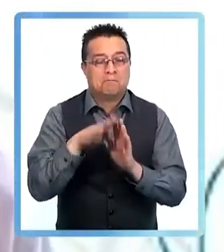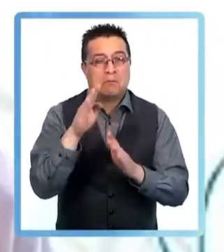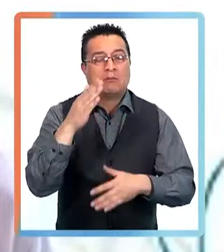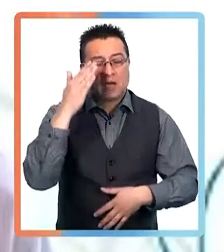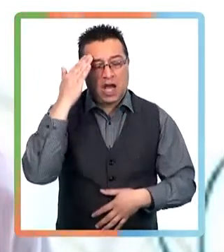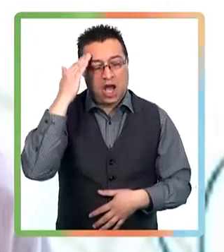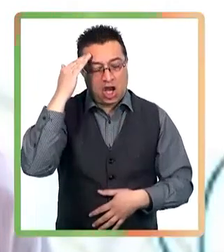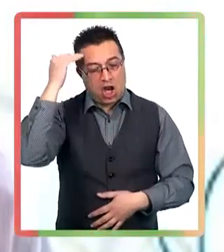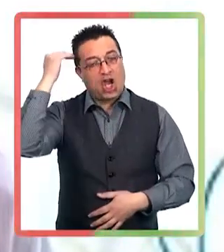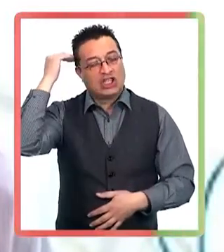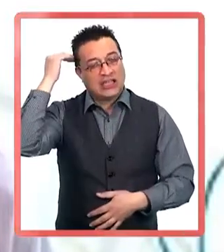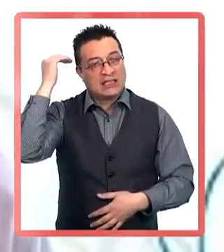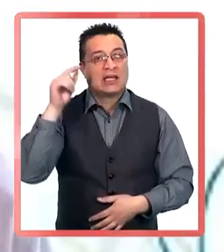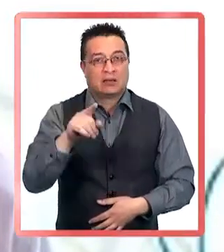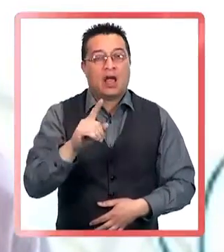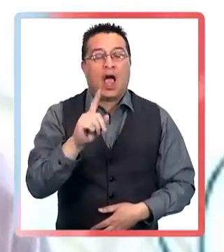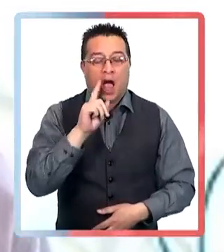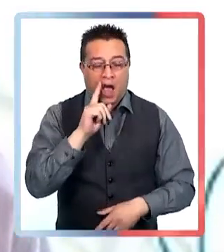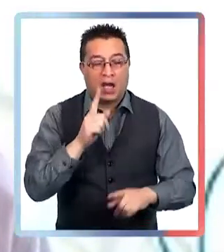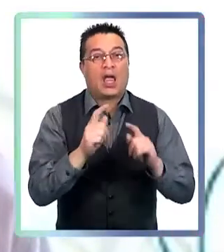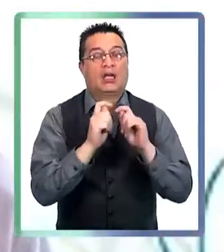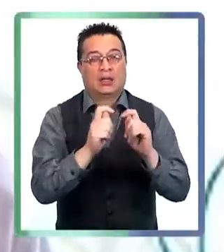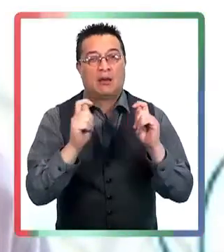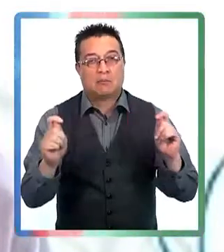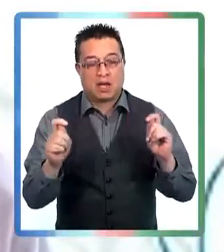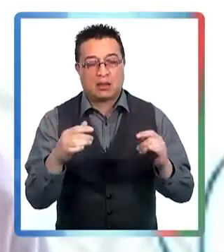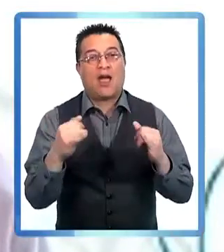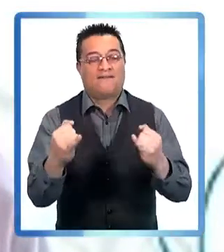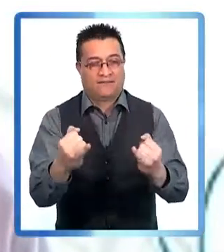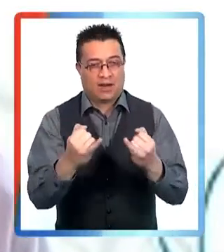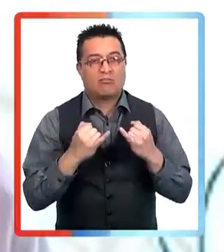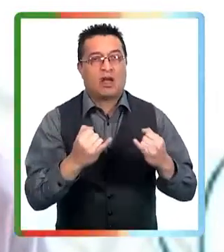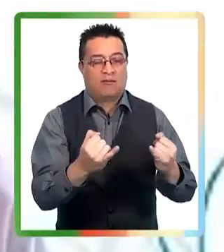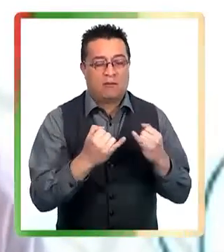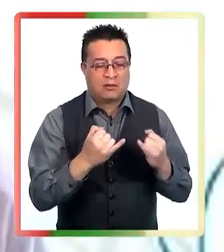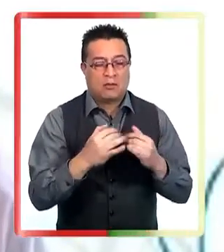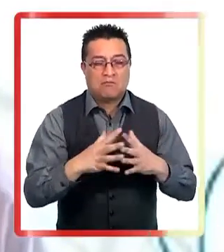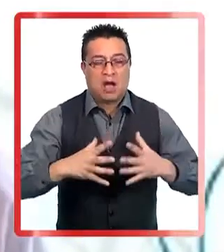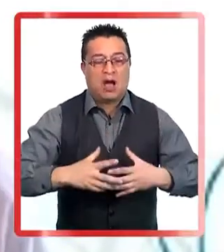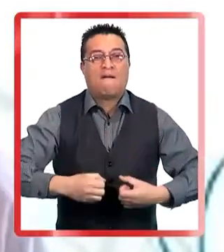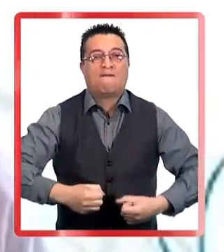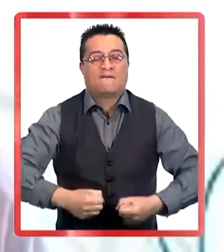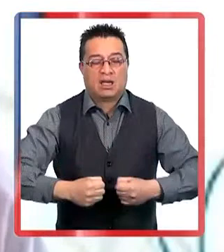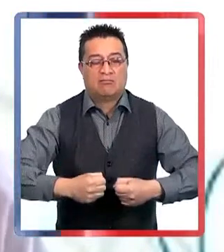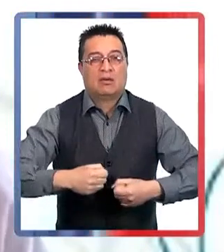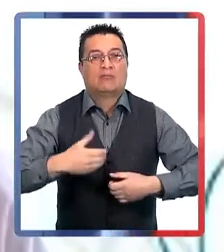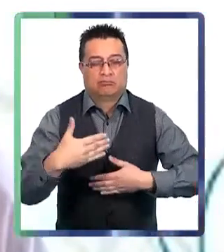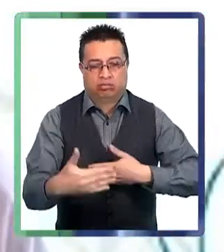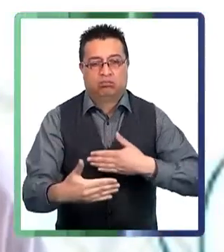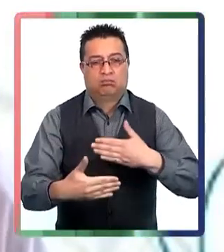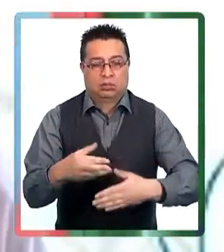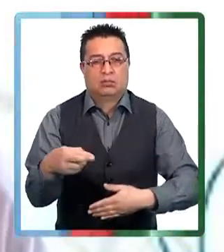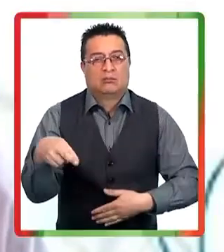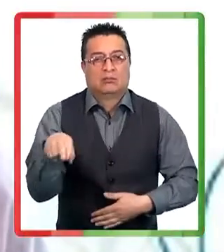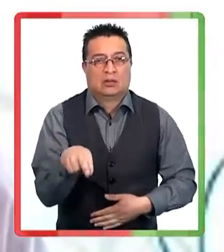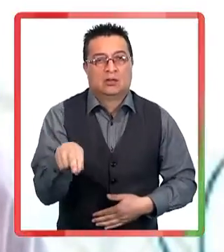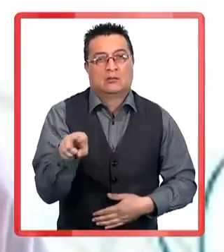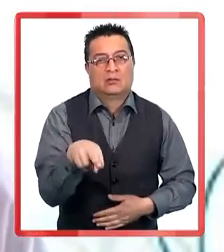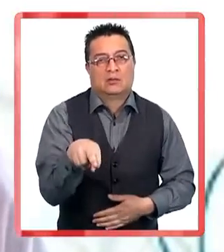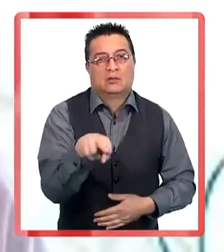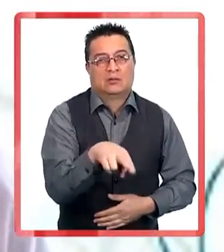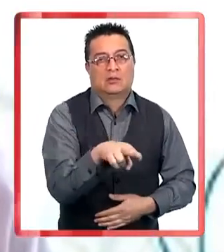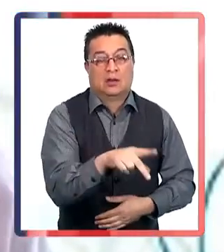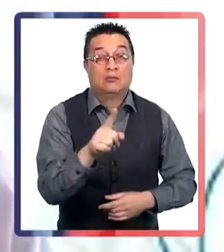más conciencia y han tenido campañas de información más sólidas y más constantes. Y de